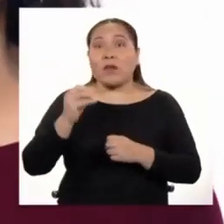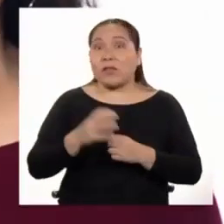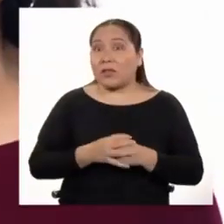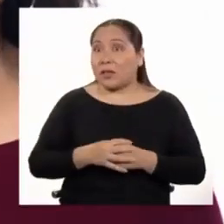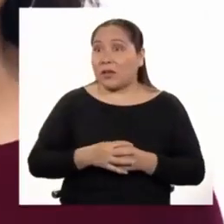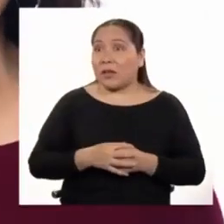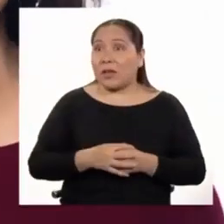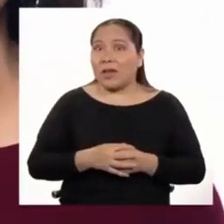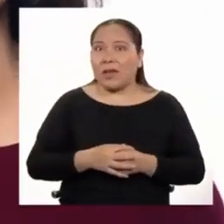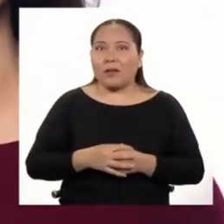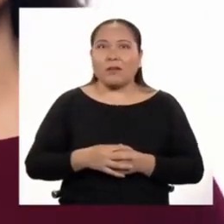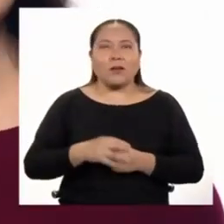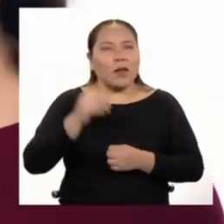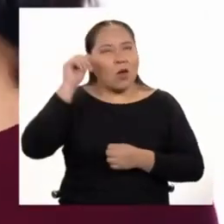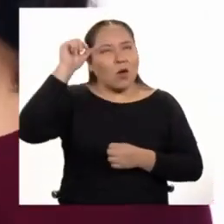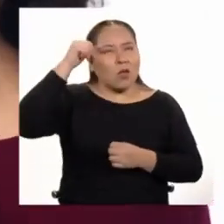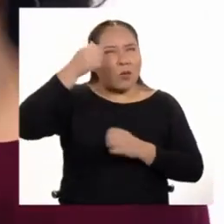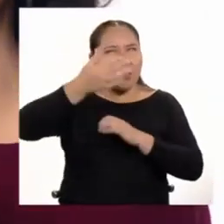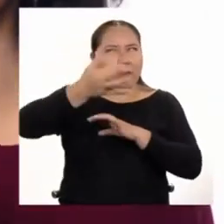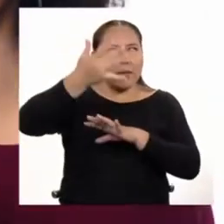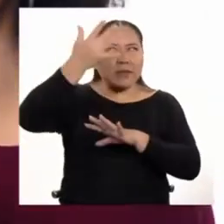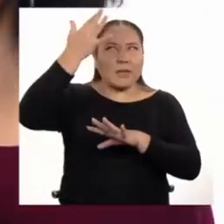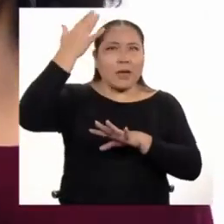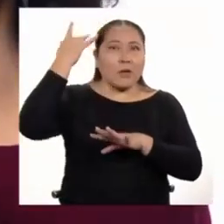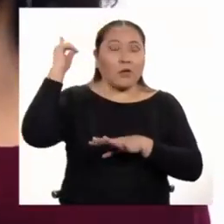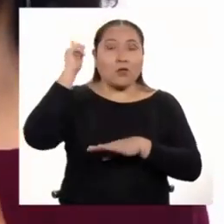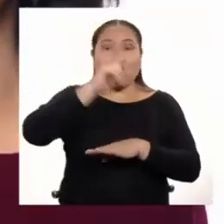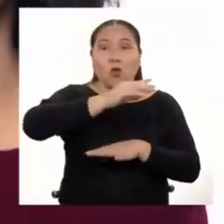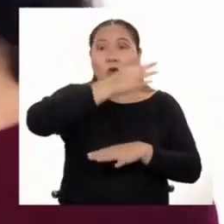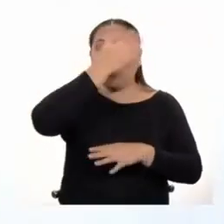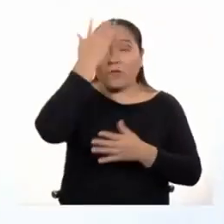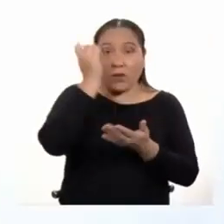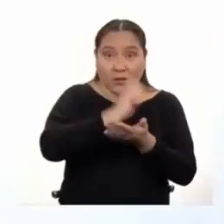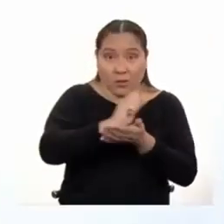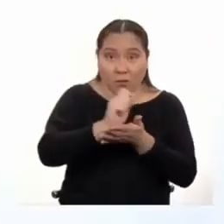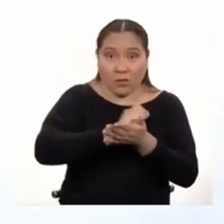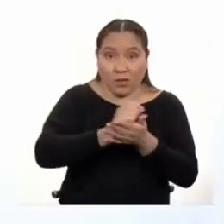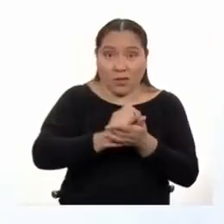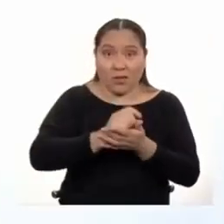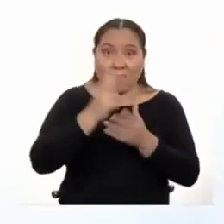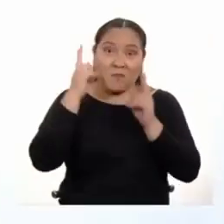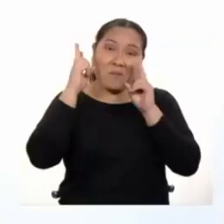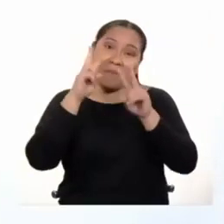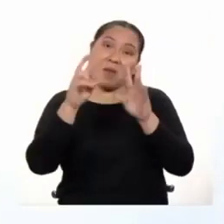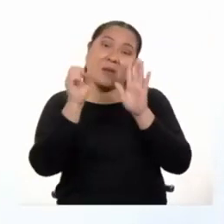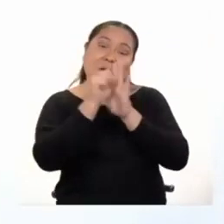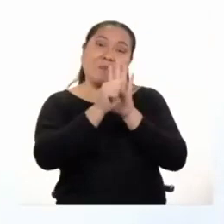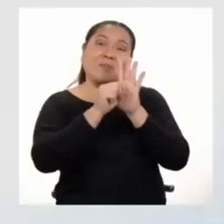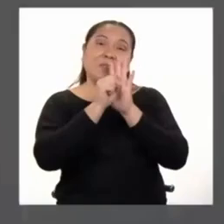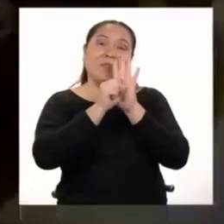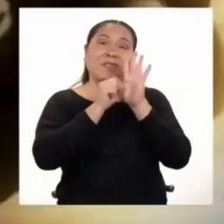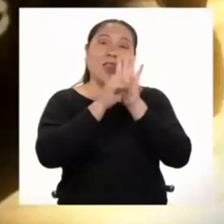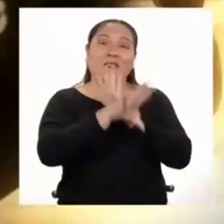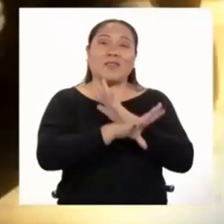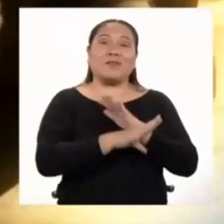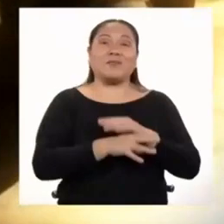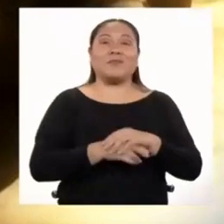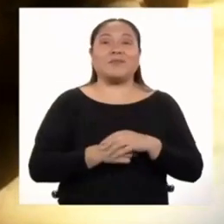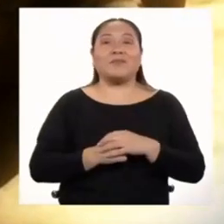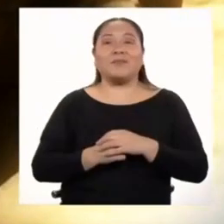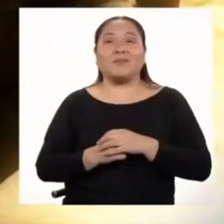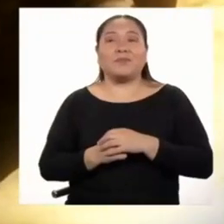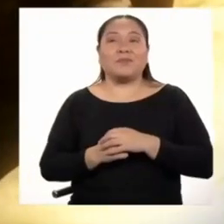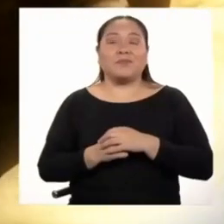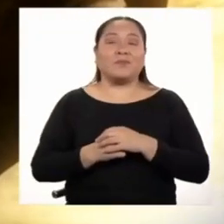un viaje al pasado y no olvides tomar nota. Vamos con el video.